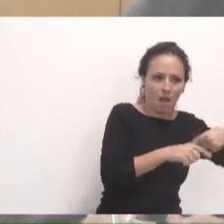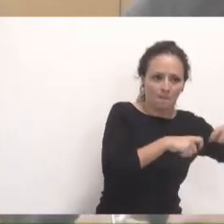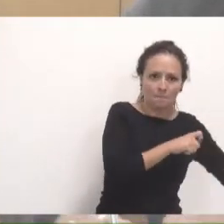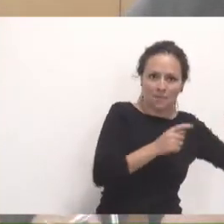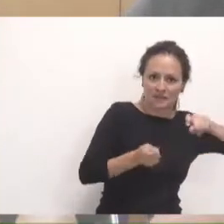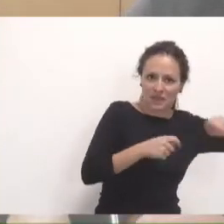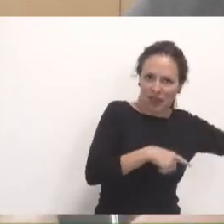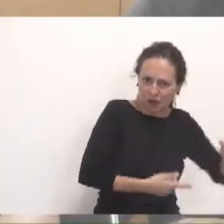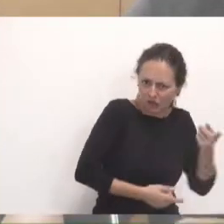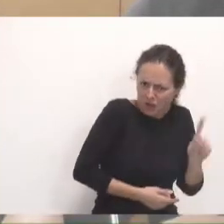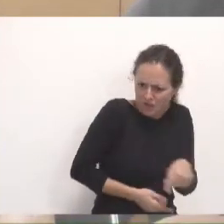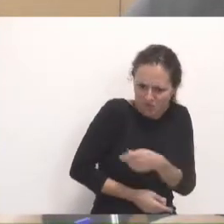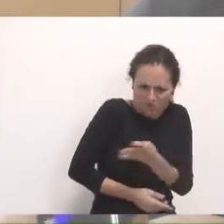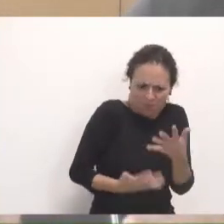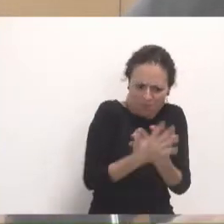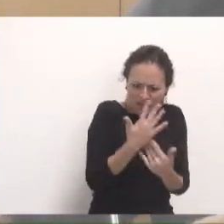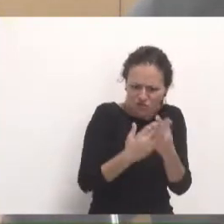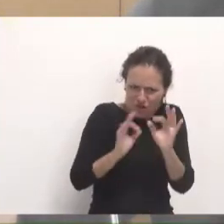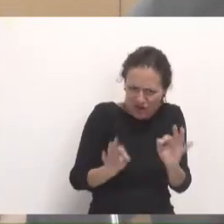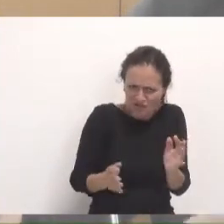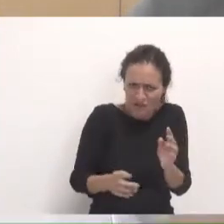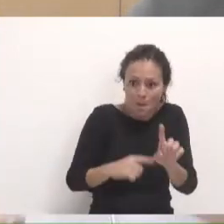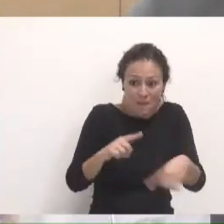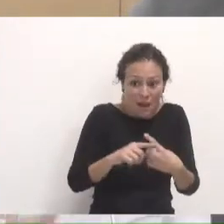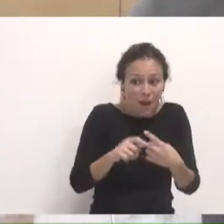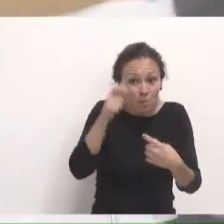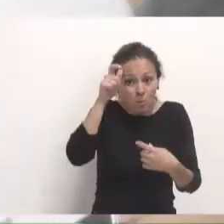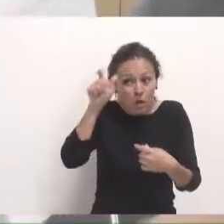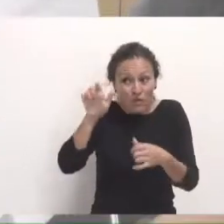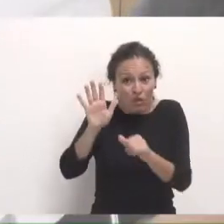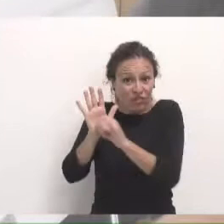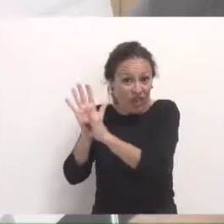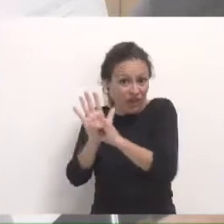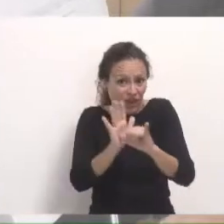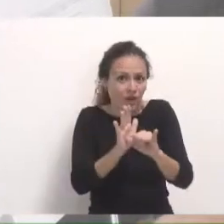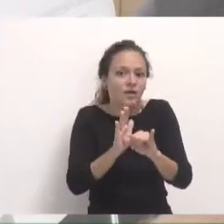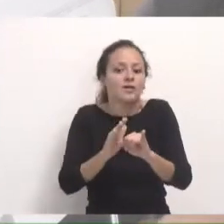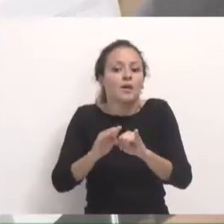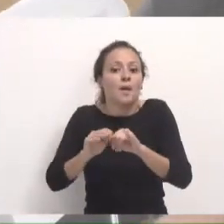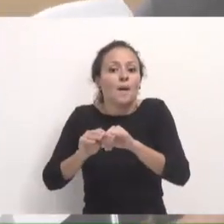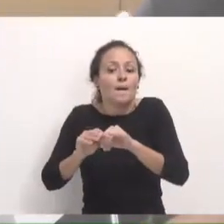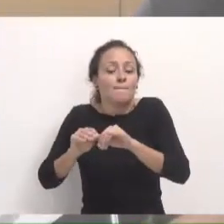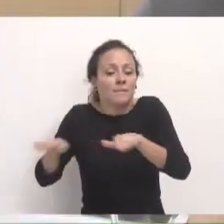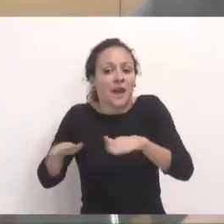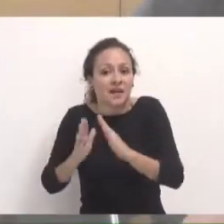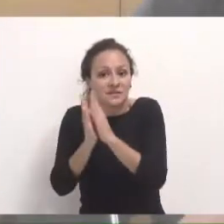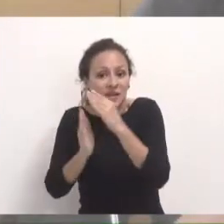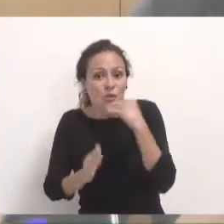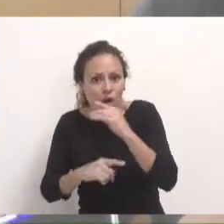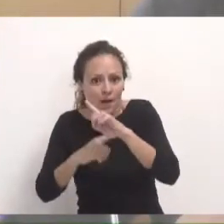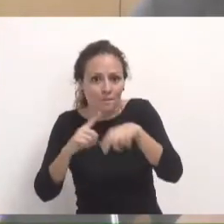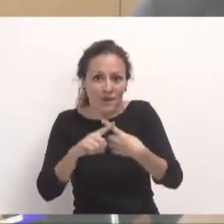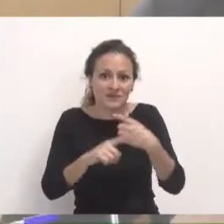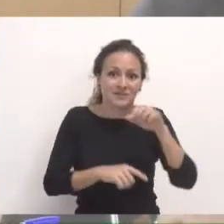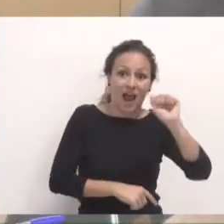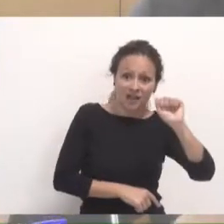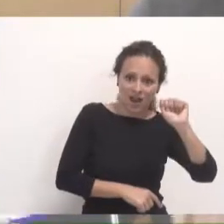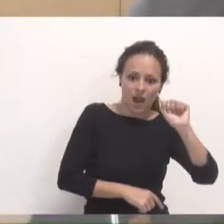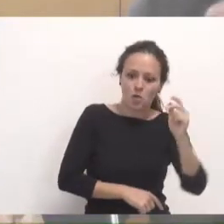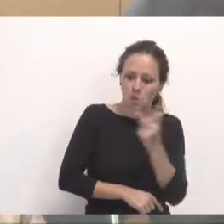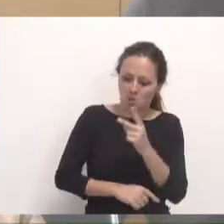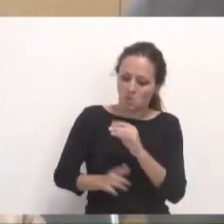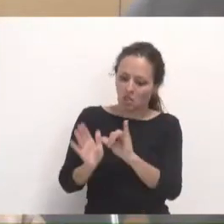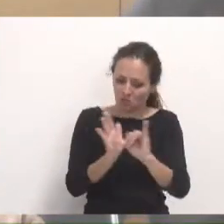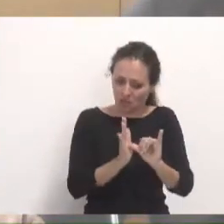redundará en el beneficio de no solo de los pueblos colindantes, Alcalá y Playa de San Juan, sino de todo el entorno. No olvidemos que esa es la zona ahora mismo con